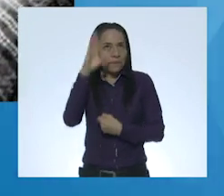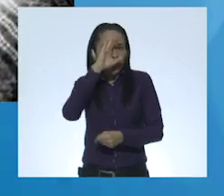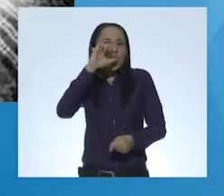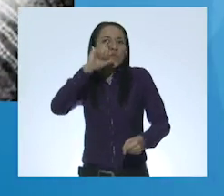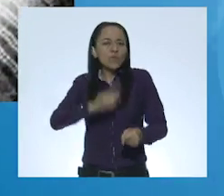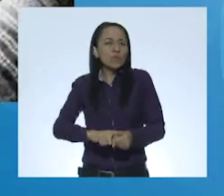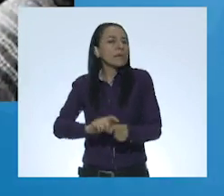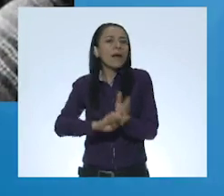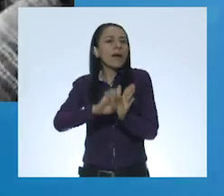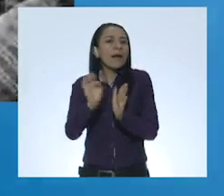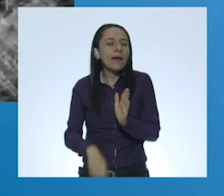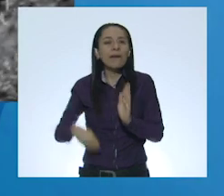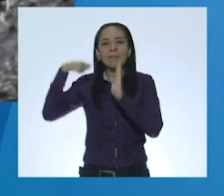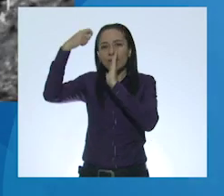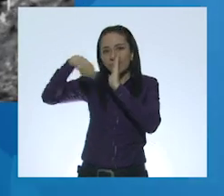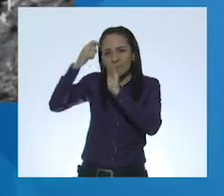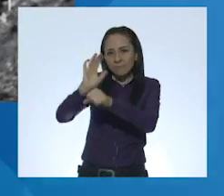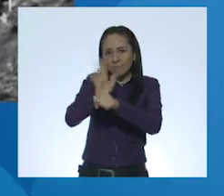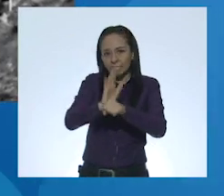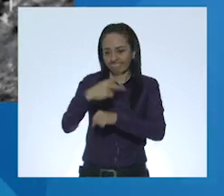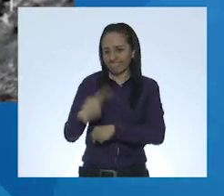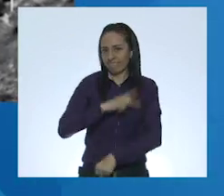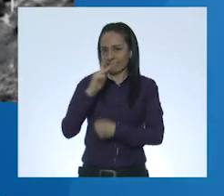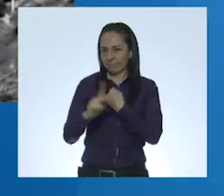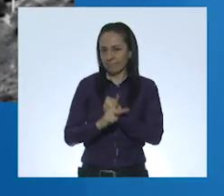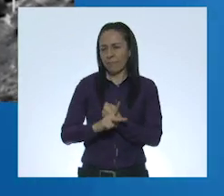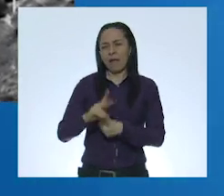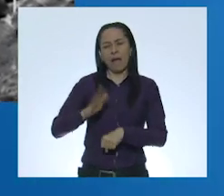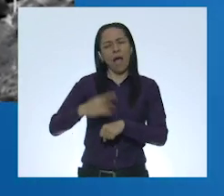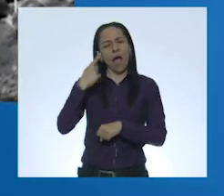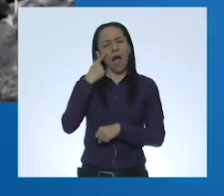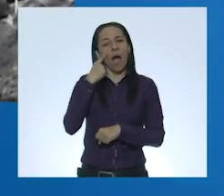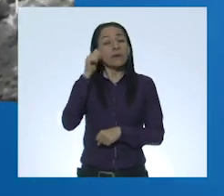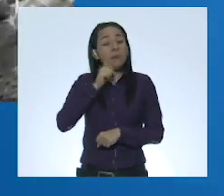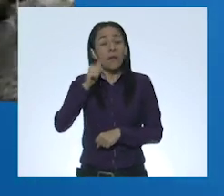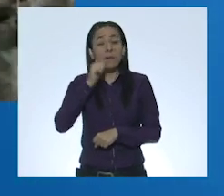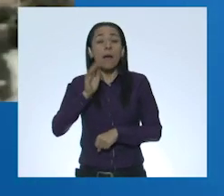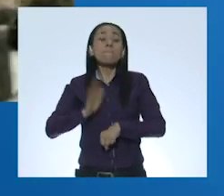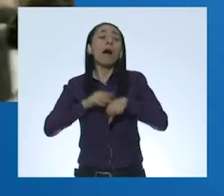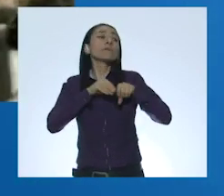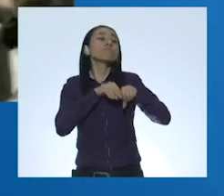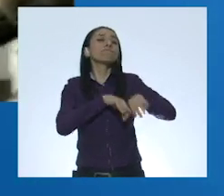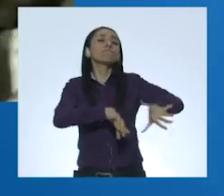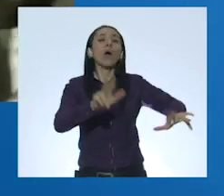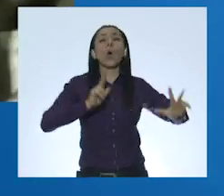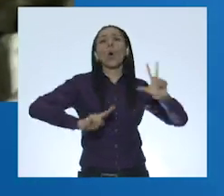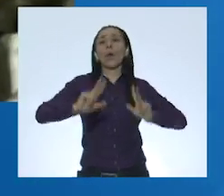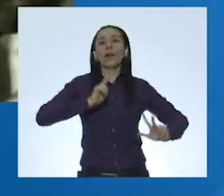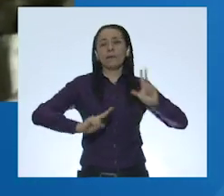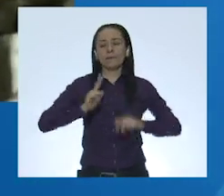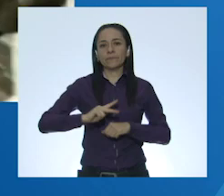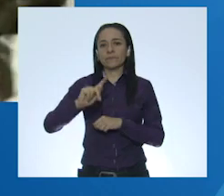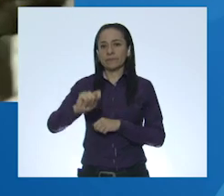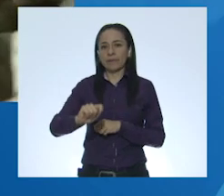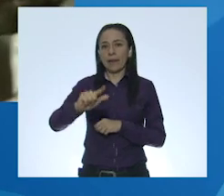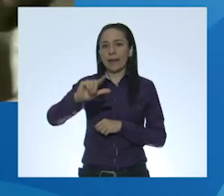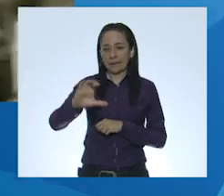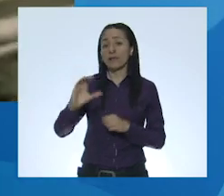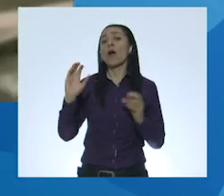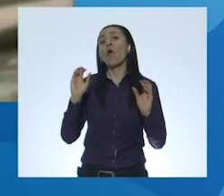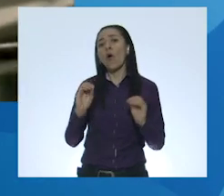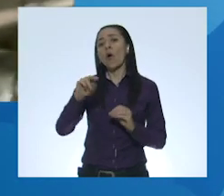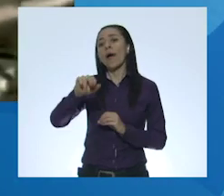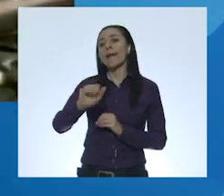nacional, casi siempre avasallado por el cine hollywoodense. El TLC, o NAFTA, por sus siglas en